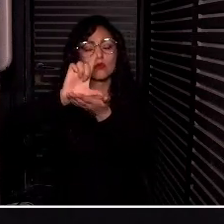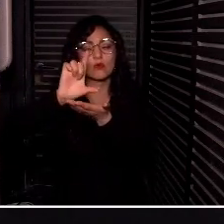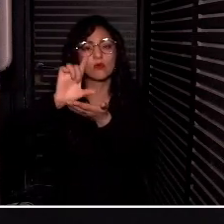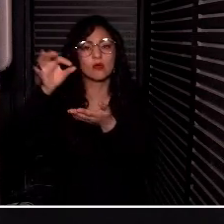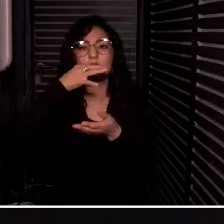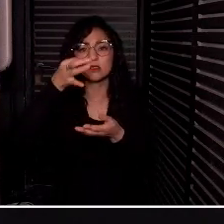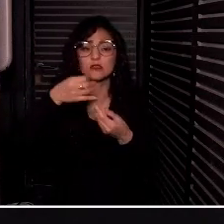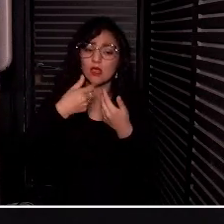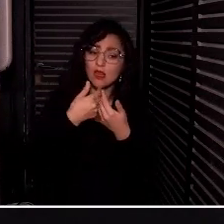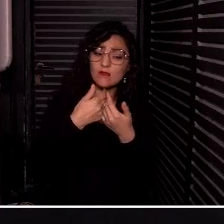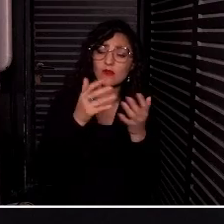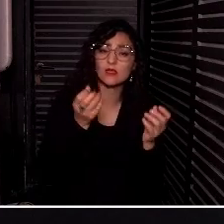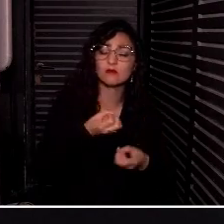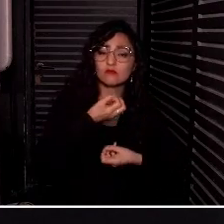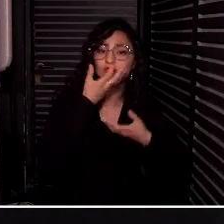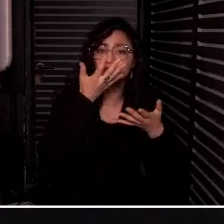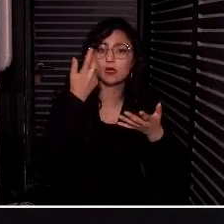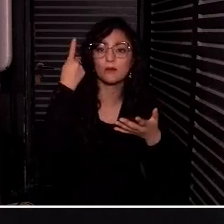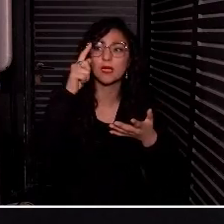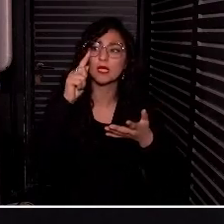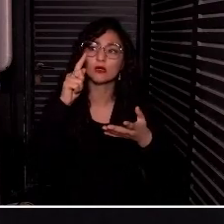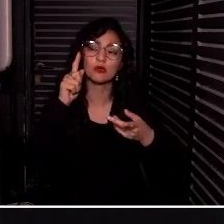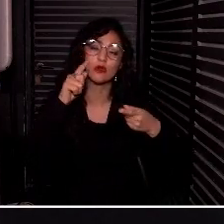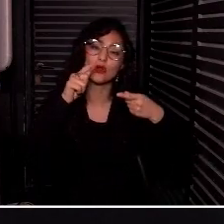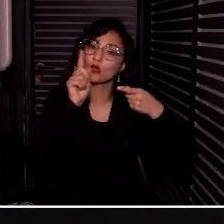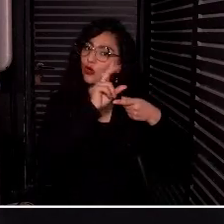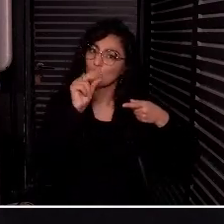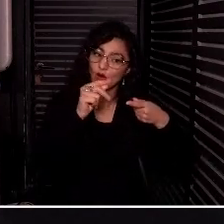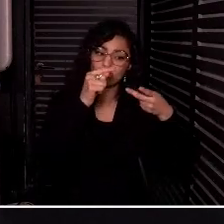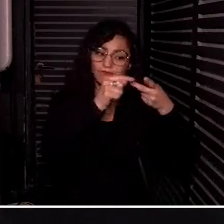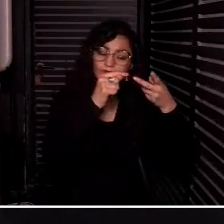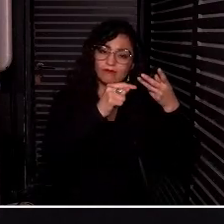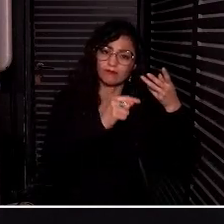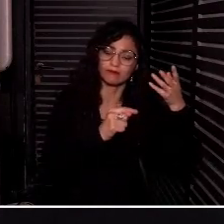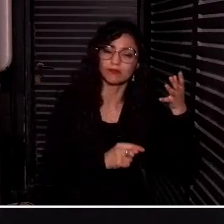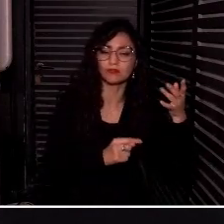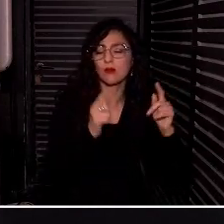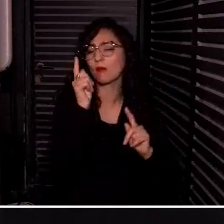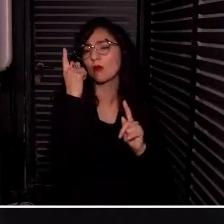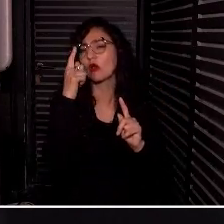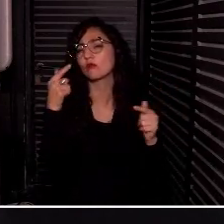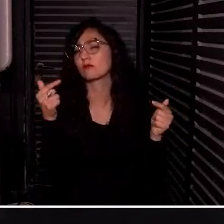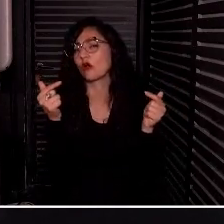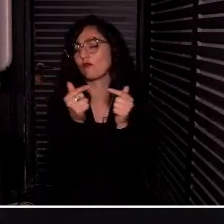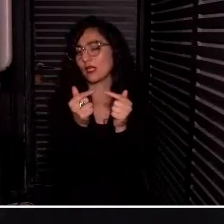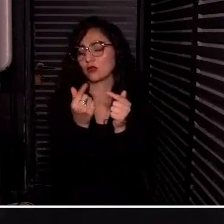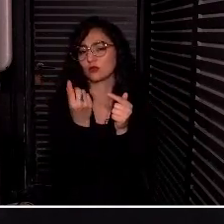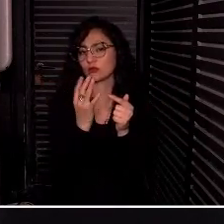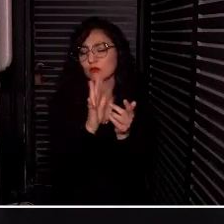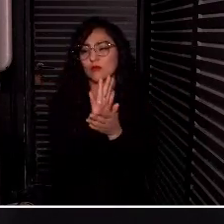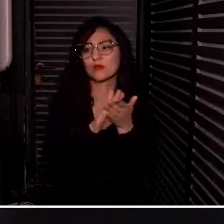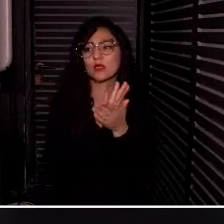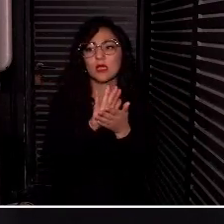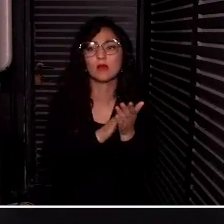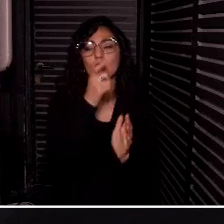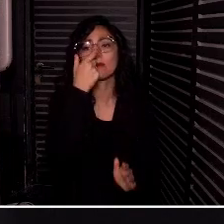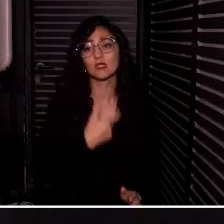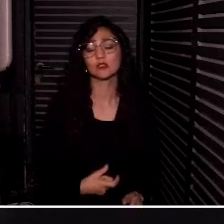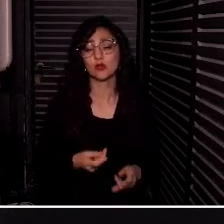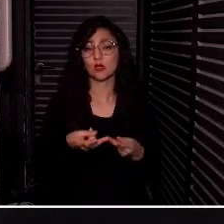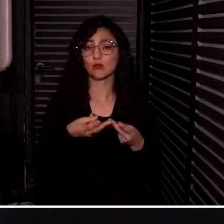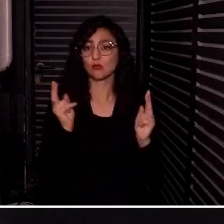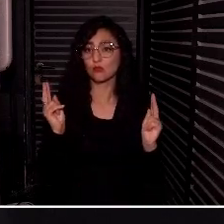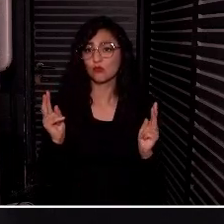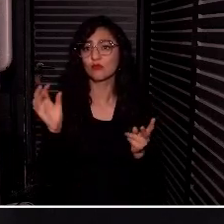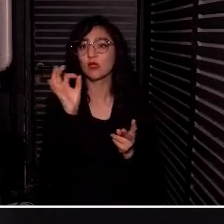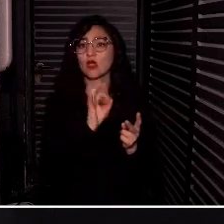y por lo tanto la excepción es que sea frente digamos a un conflicto tratándose por ejemplo personas públicas de de